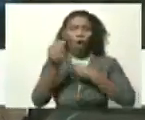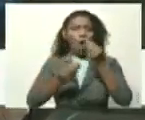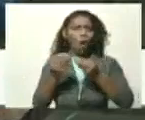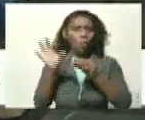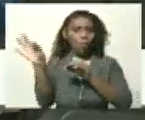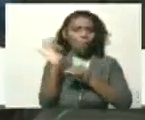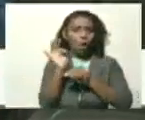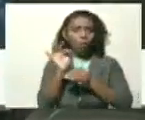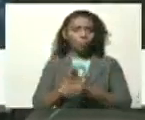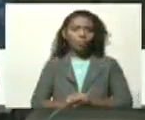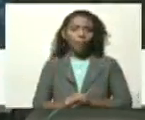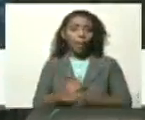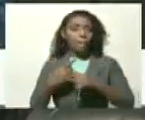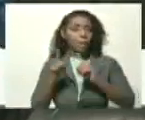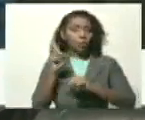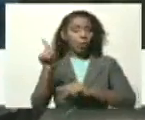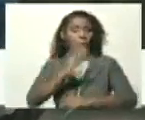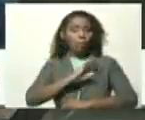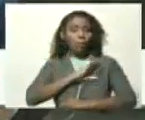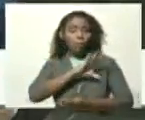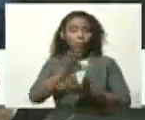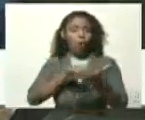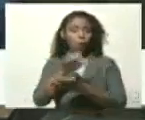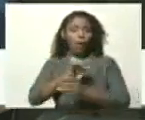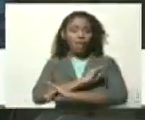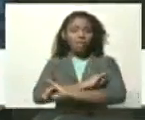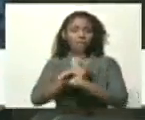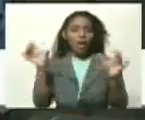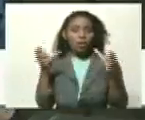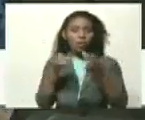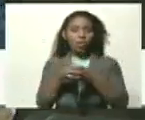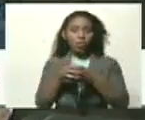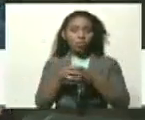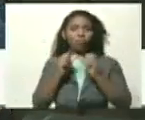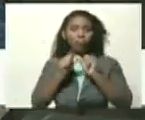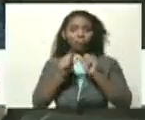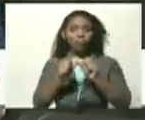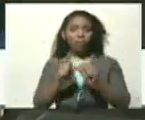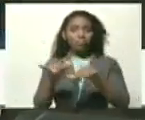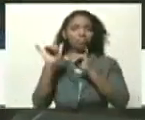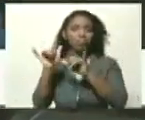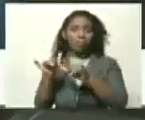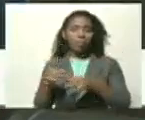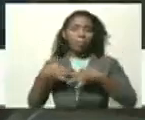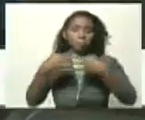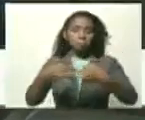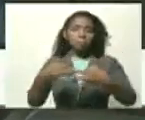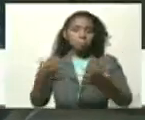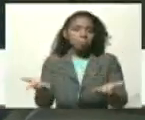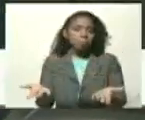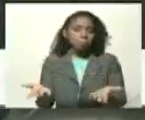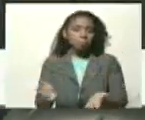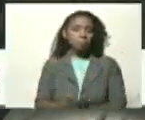electa, pero sus problemas al terminar la sesión van a seguir siendo los mismos.